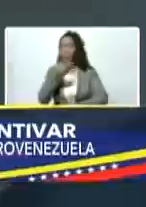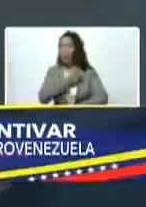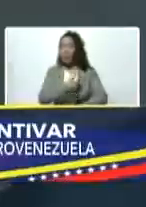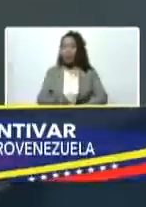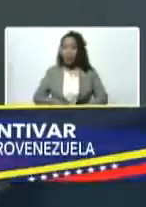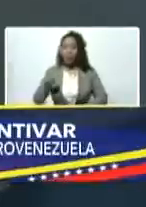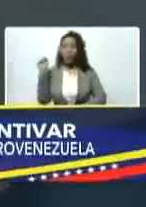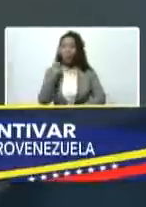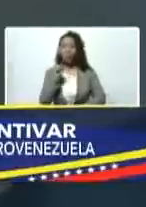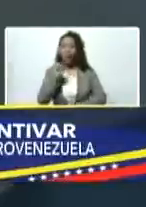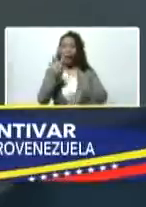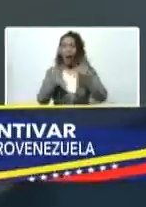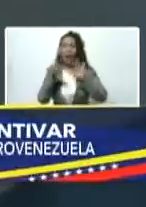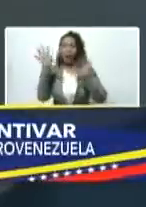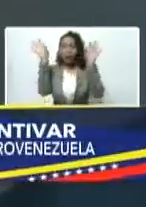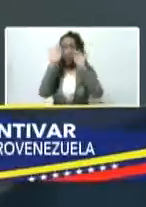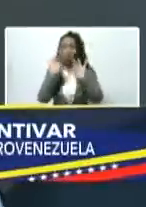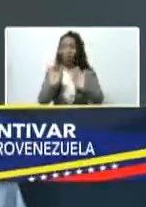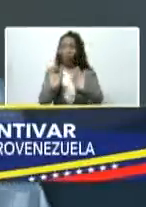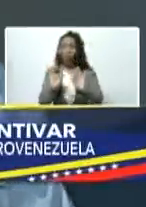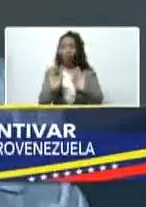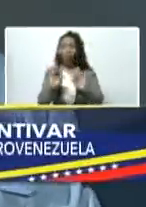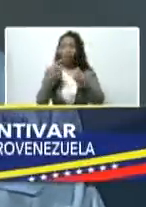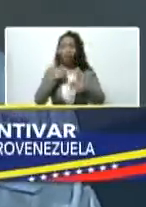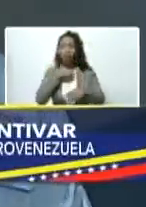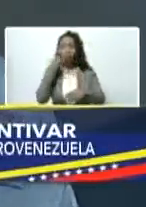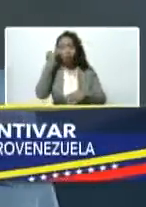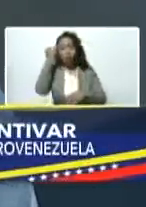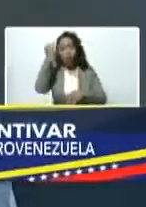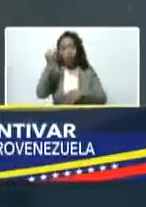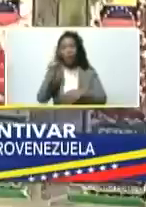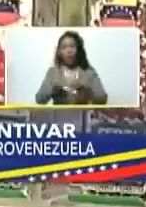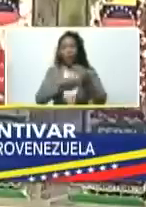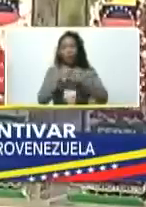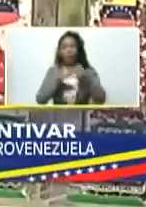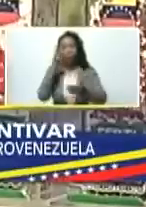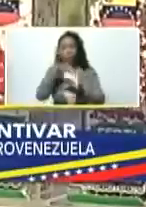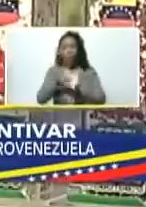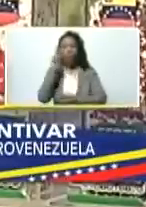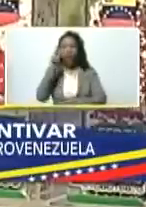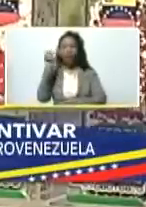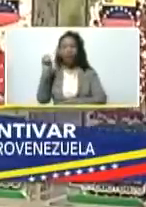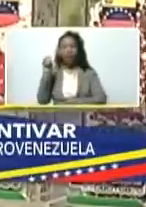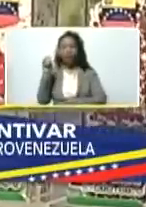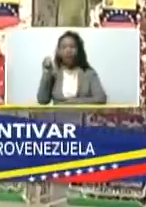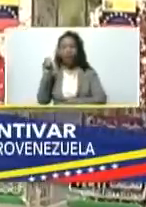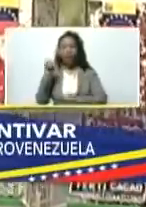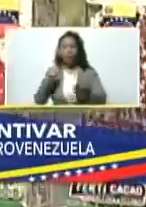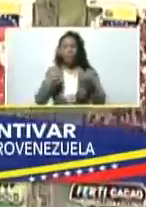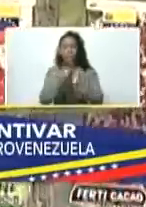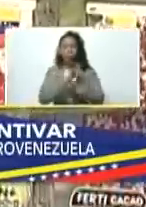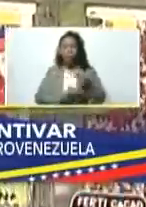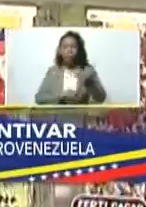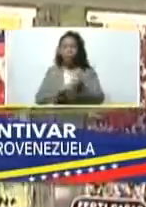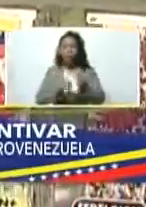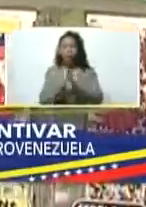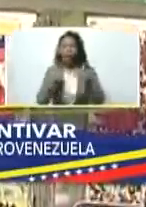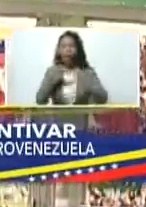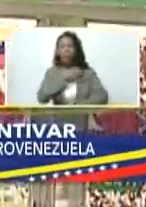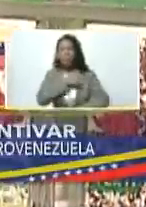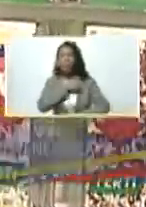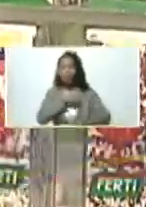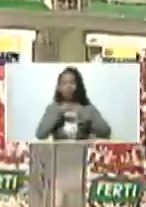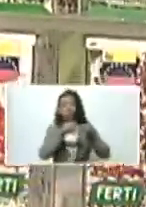son 14 fórmulas que hemos creado a partir del 2020 con el relanzamiento de la gran misión agro